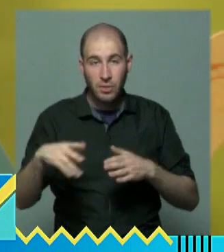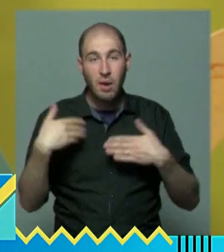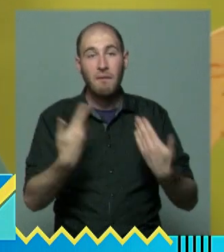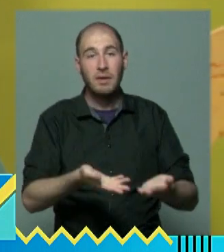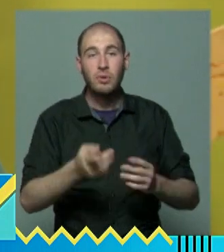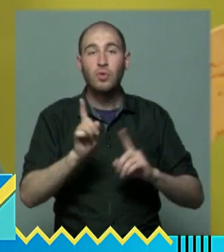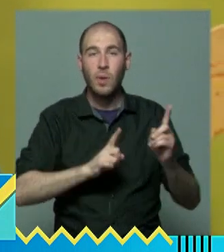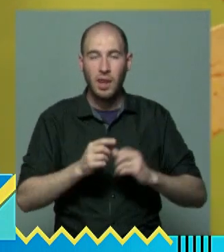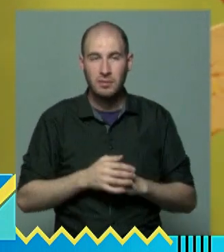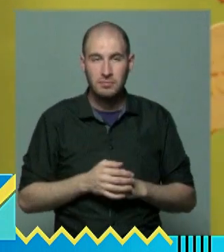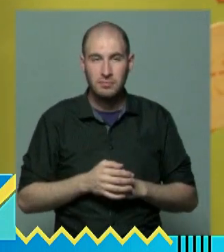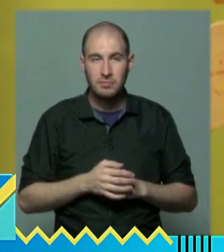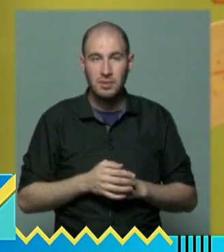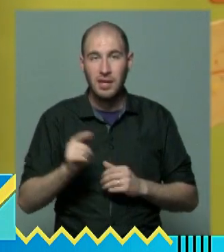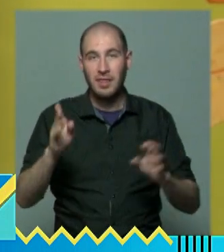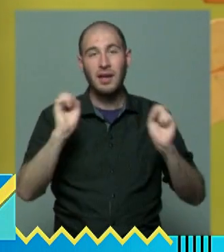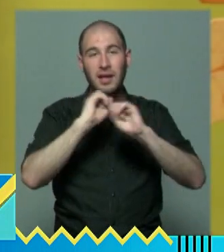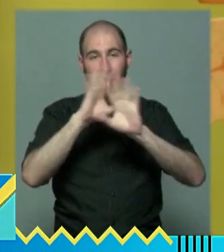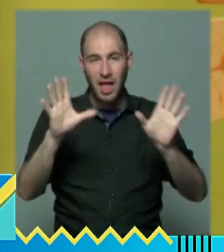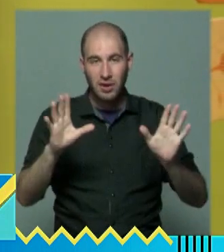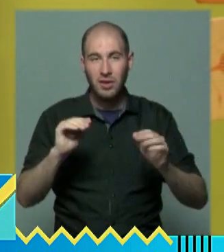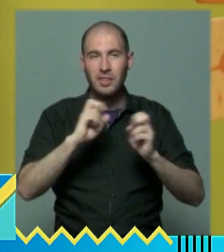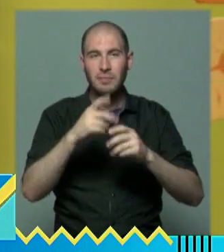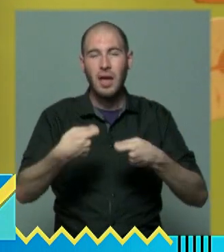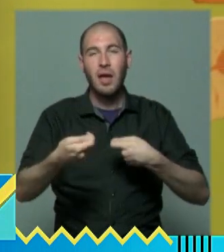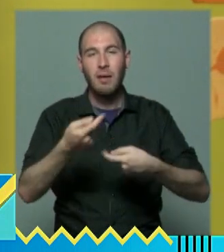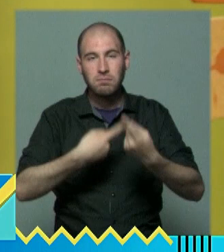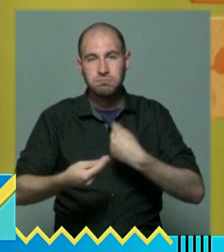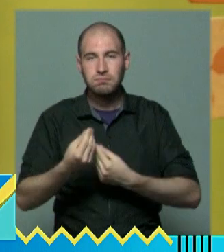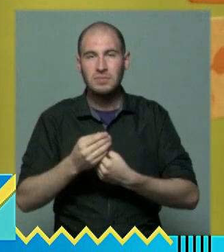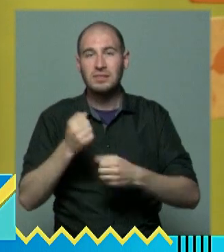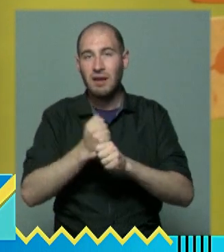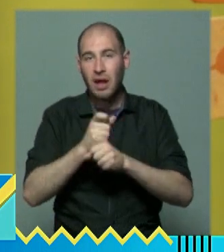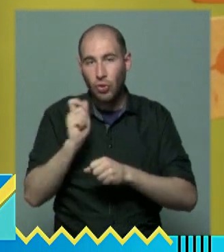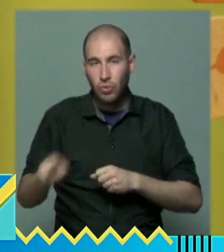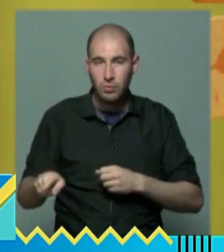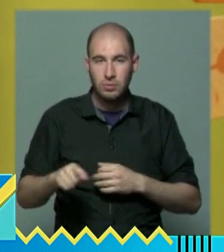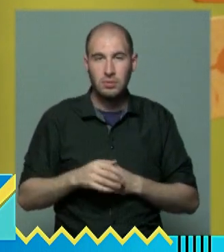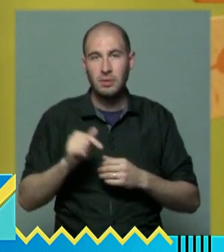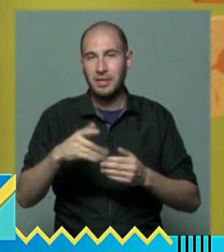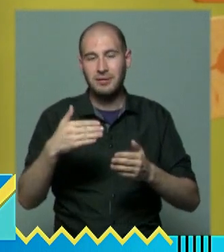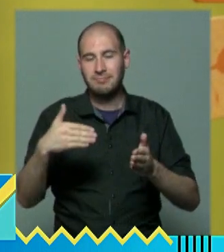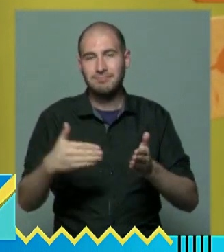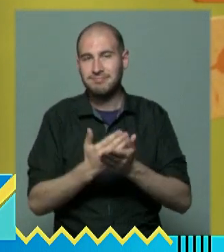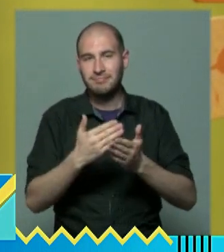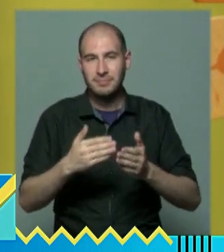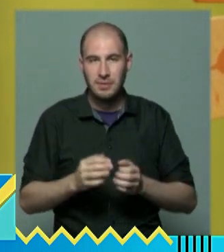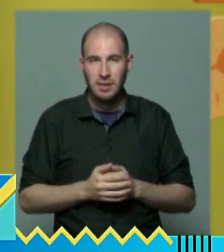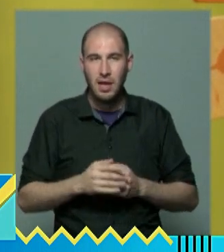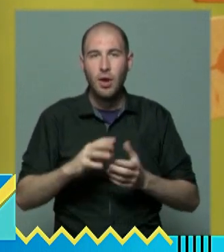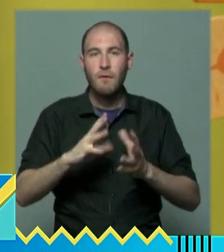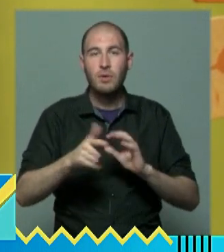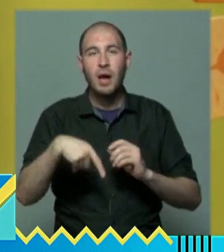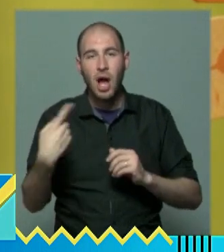que es tan transparente en cuanto a la movilidad de la actividad misma que no lo permite. Permite otro